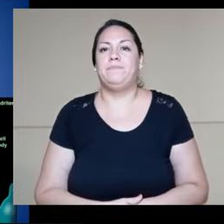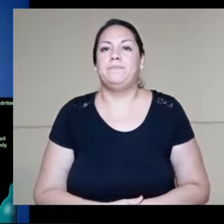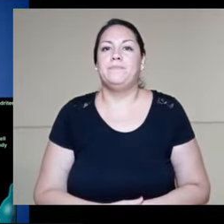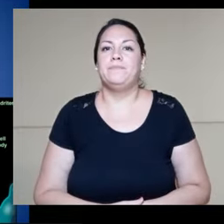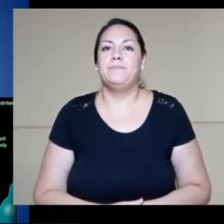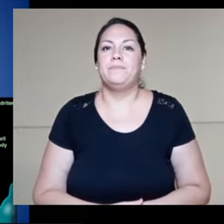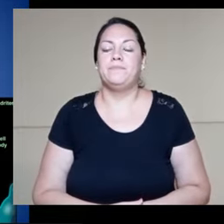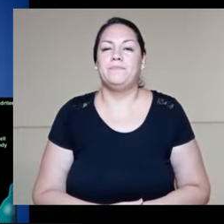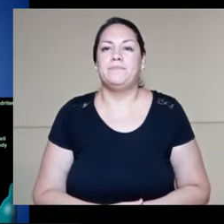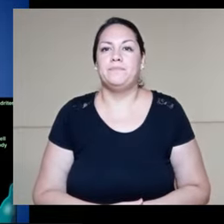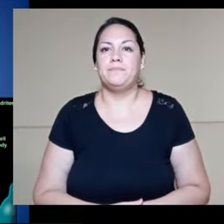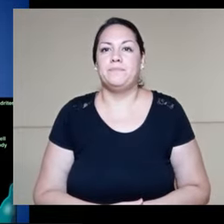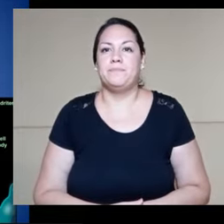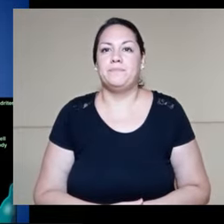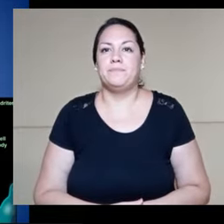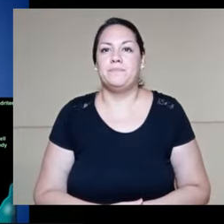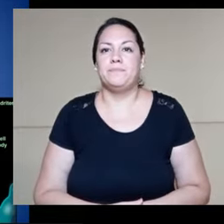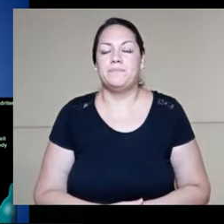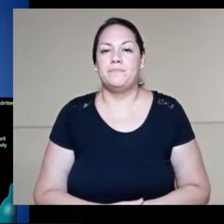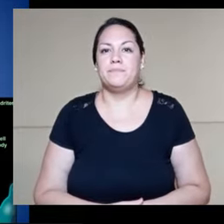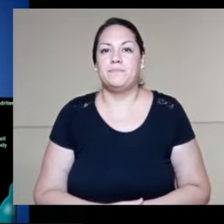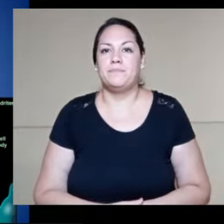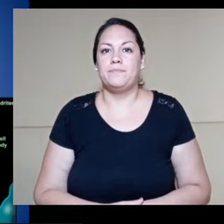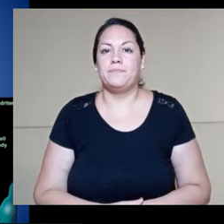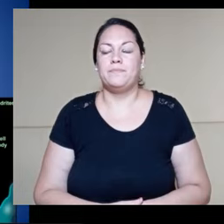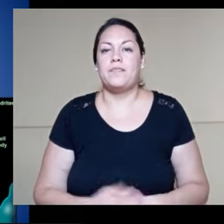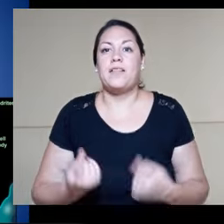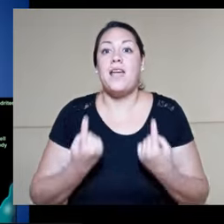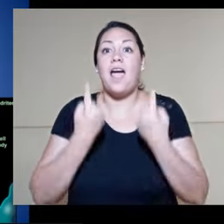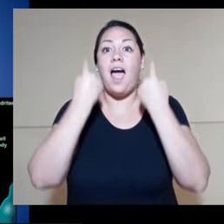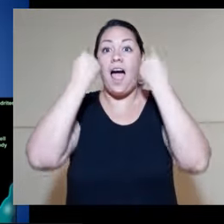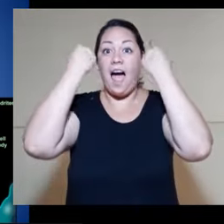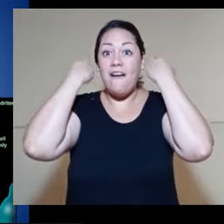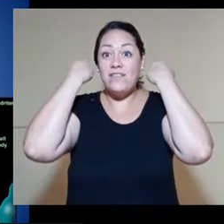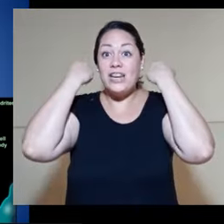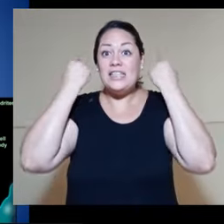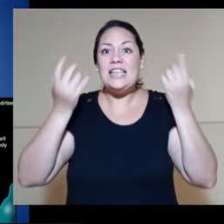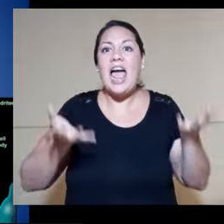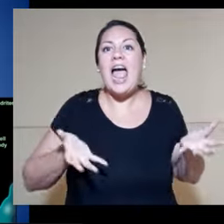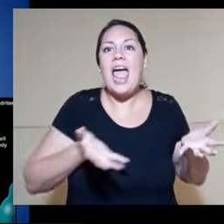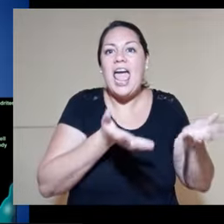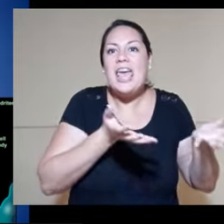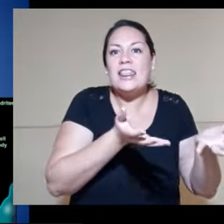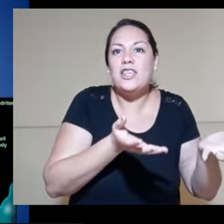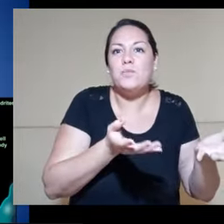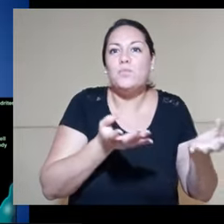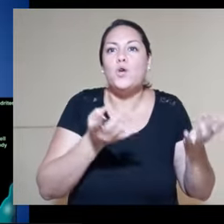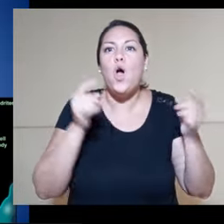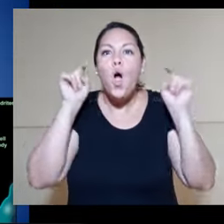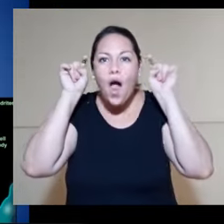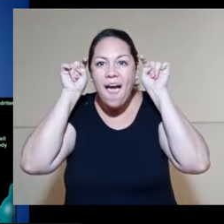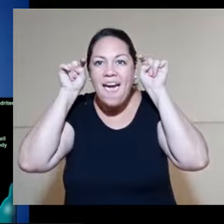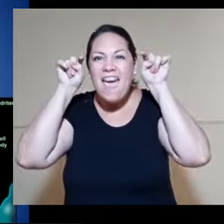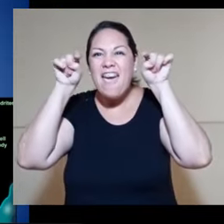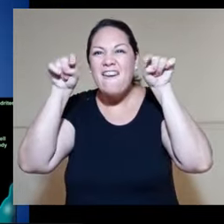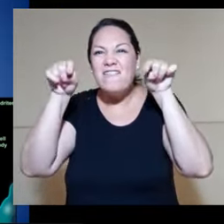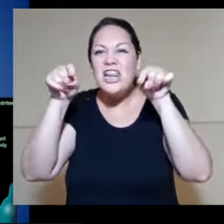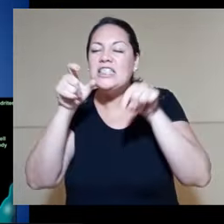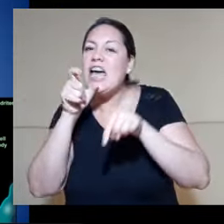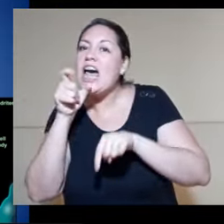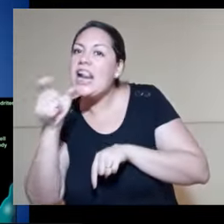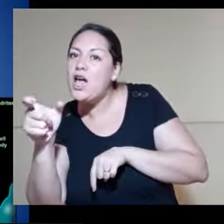salía hacia la periferia, es lo que nosotros llamamos eferencia. La aferencia sería el estímulo y